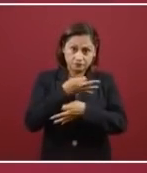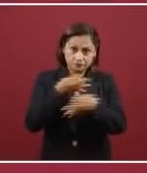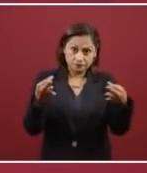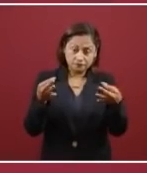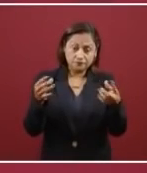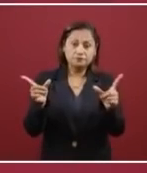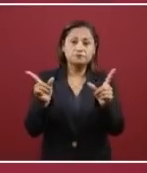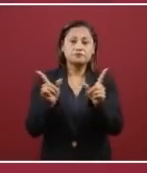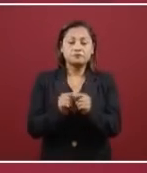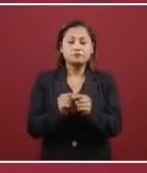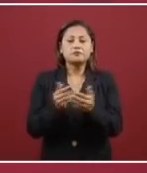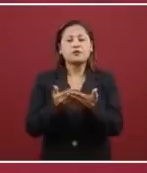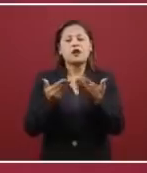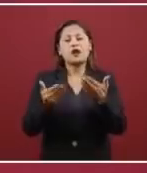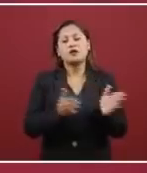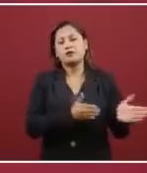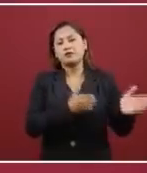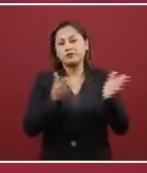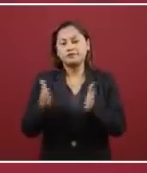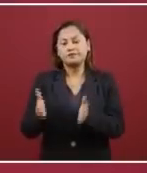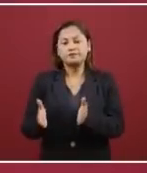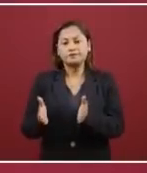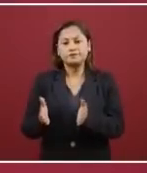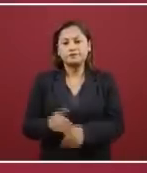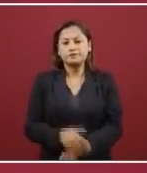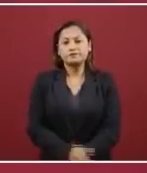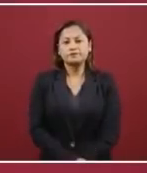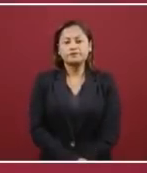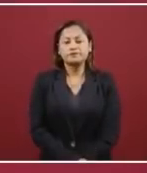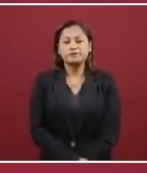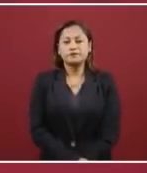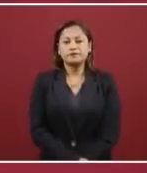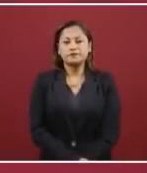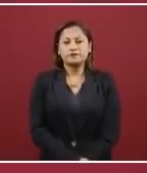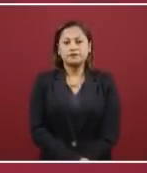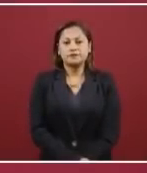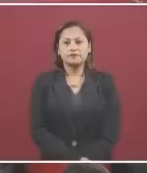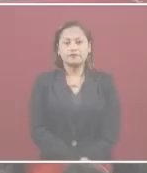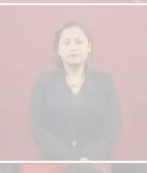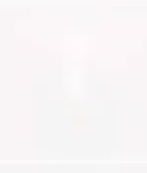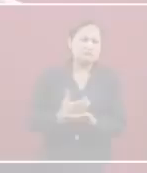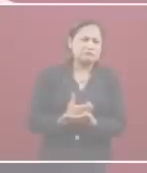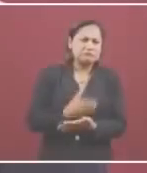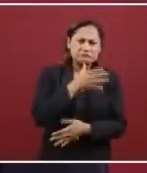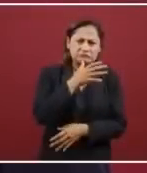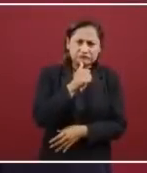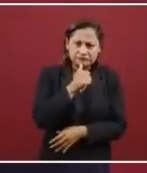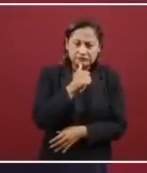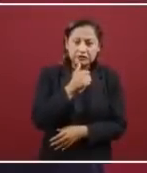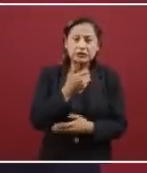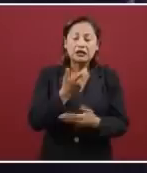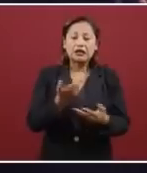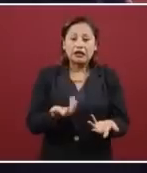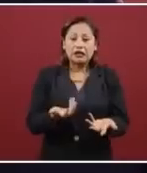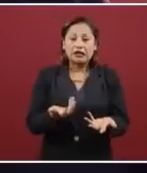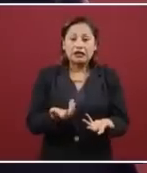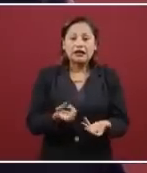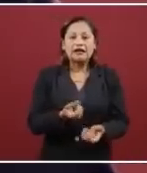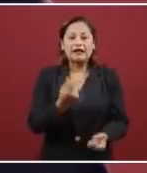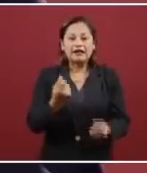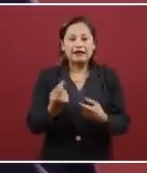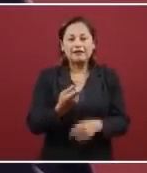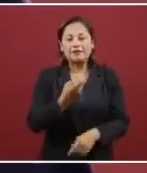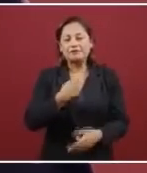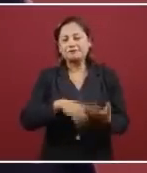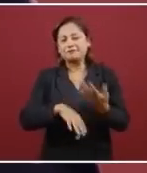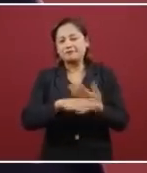por qué anunció la construcción el día de ayer, el mandatario afirmó lo siguiente. Es decir, ¿y dónde está